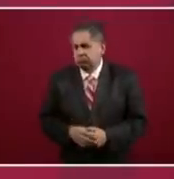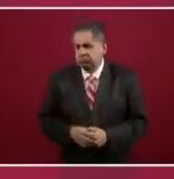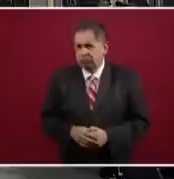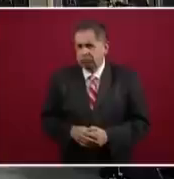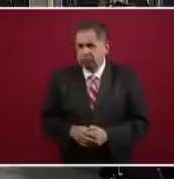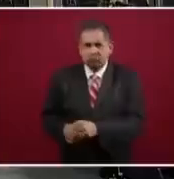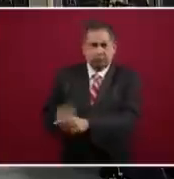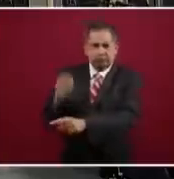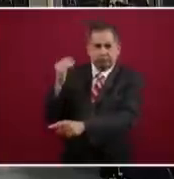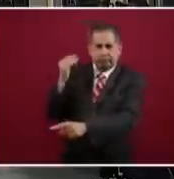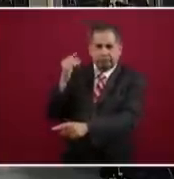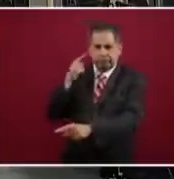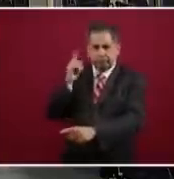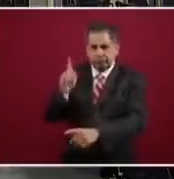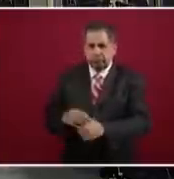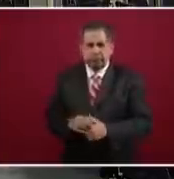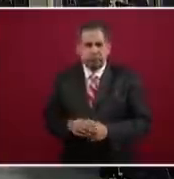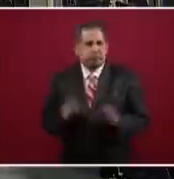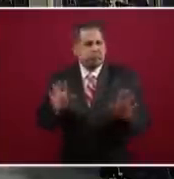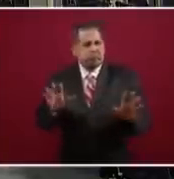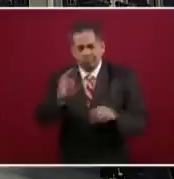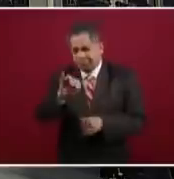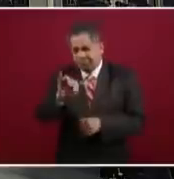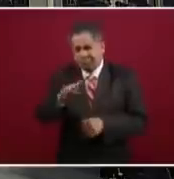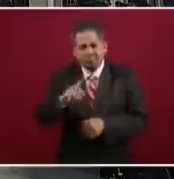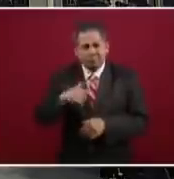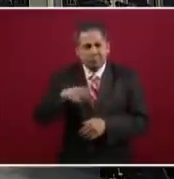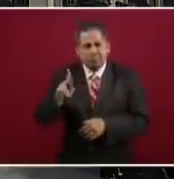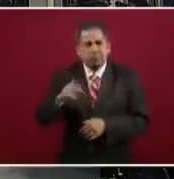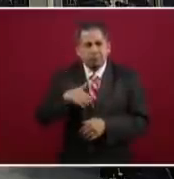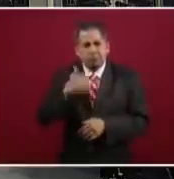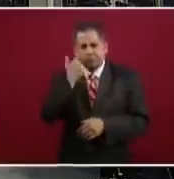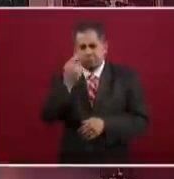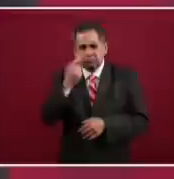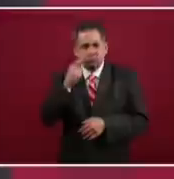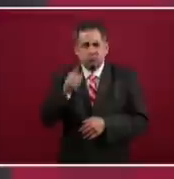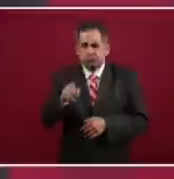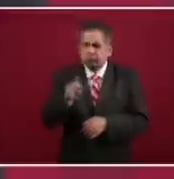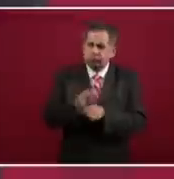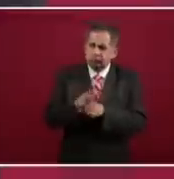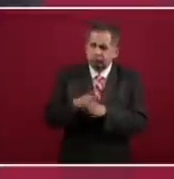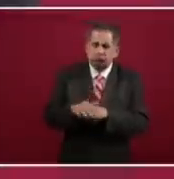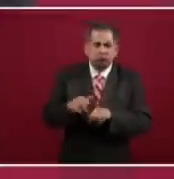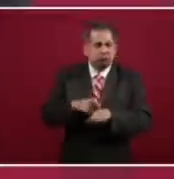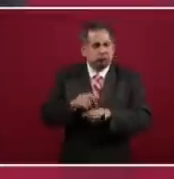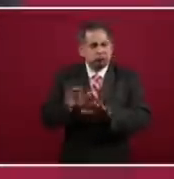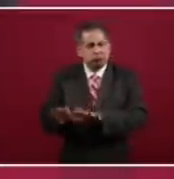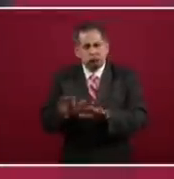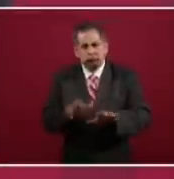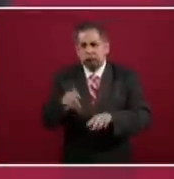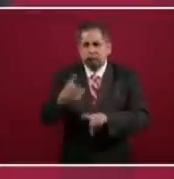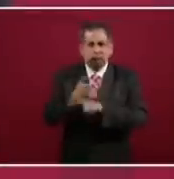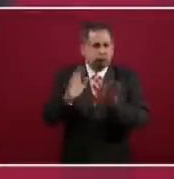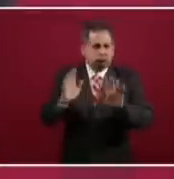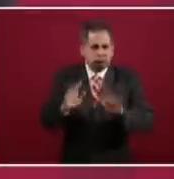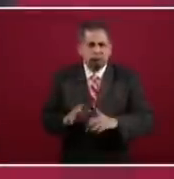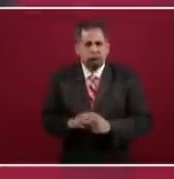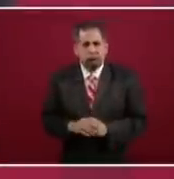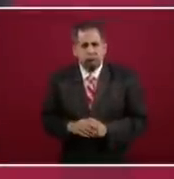aquí ya tiene ranura sí pero yo quiero que él tenga tiempo y libertad